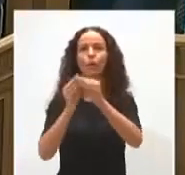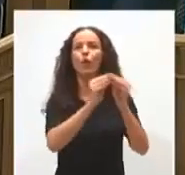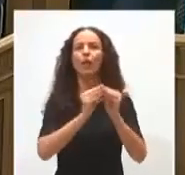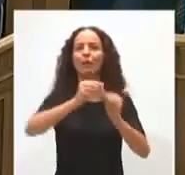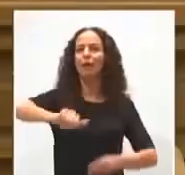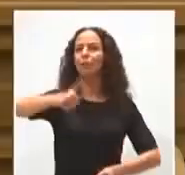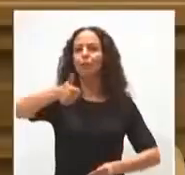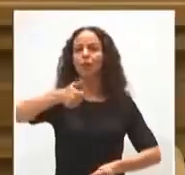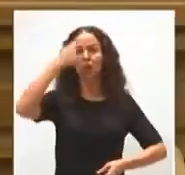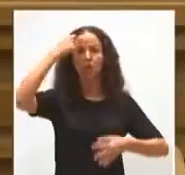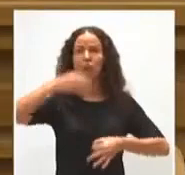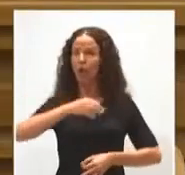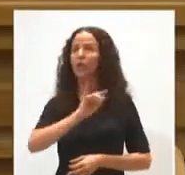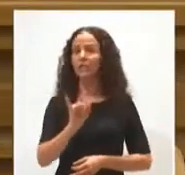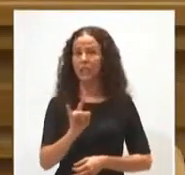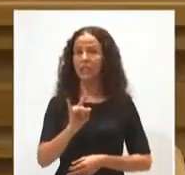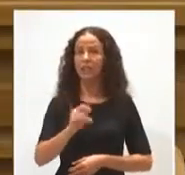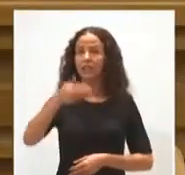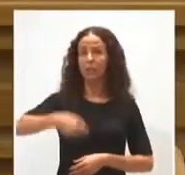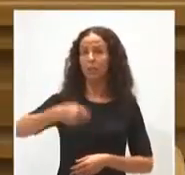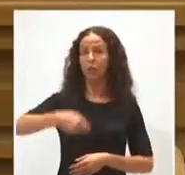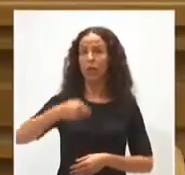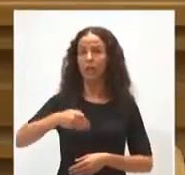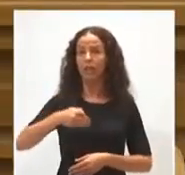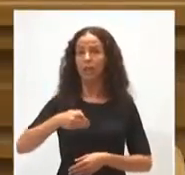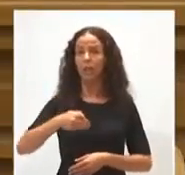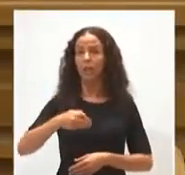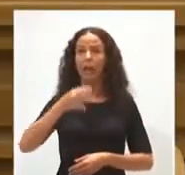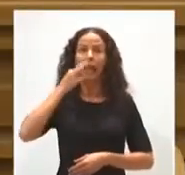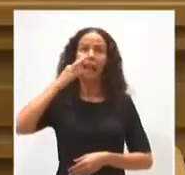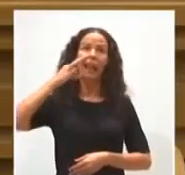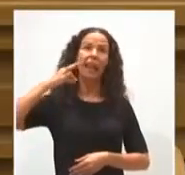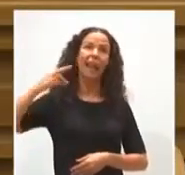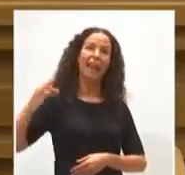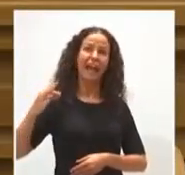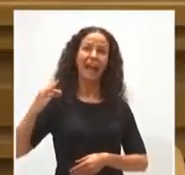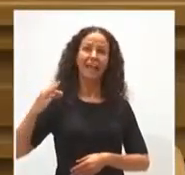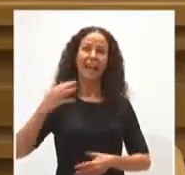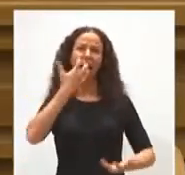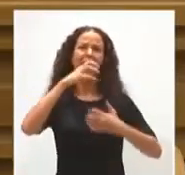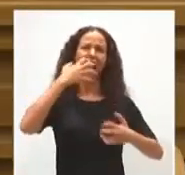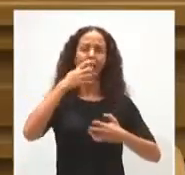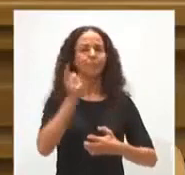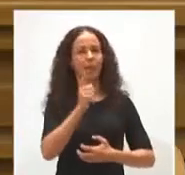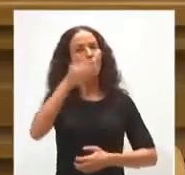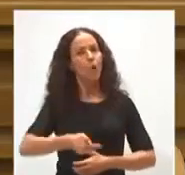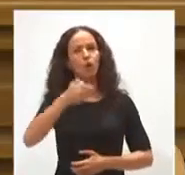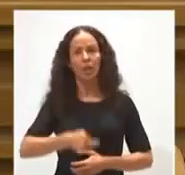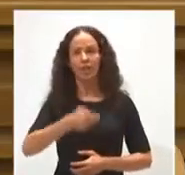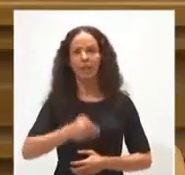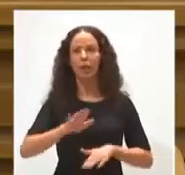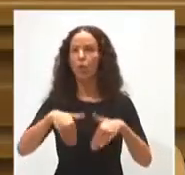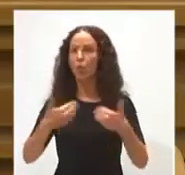manera que si yo creo que es importante más allá de la retórica del ruido es importante que mantengamos ese criterio de